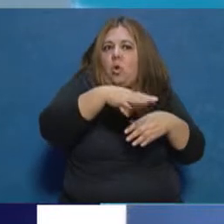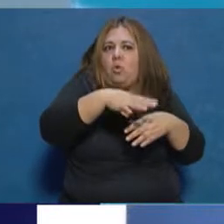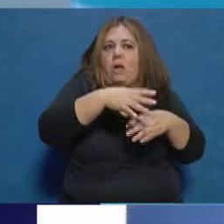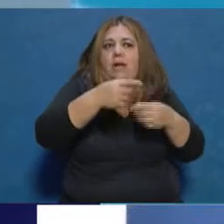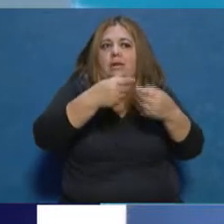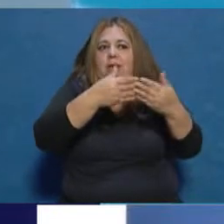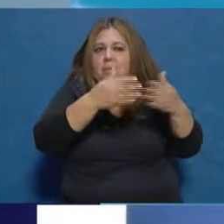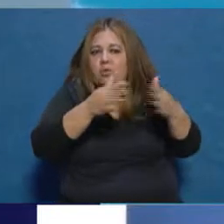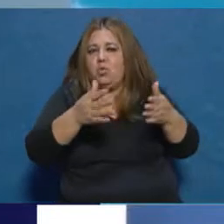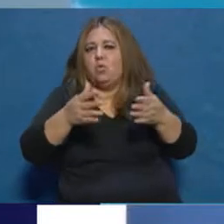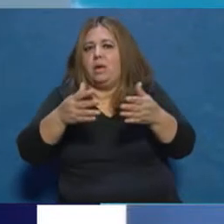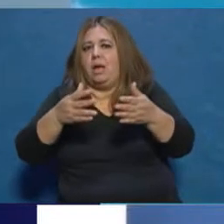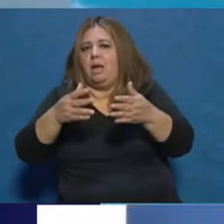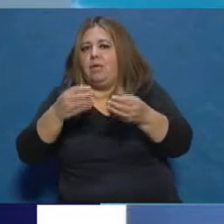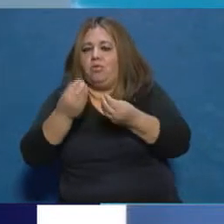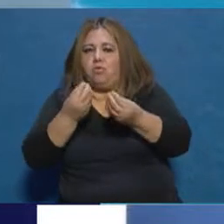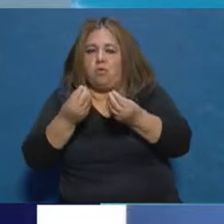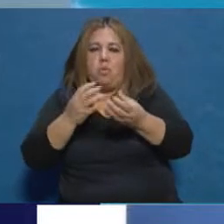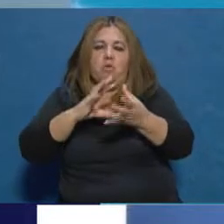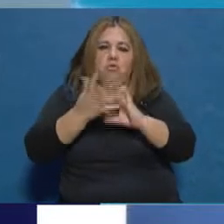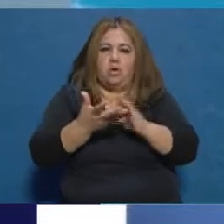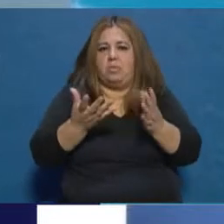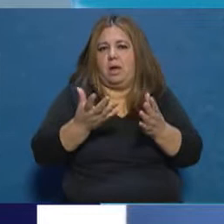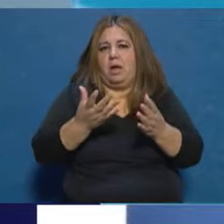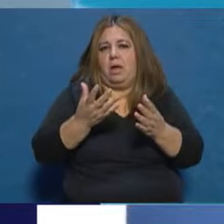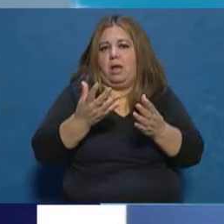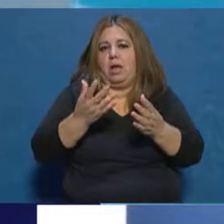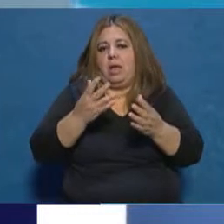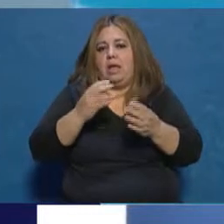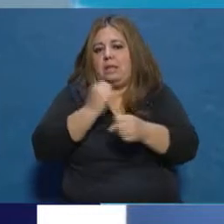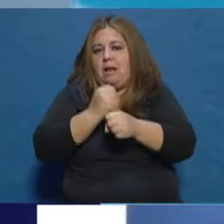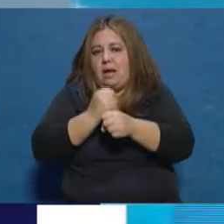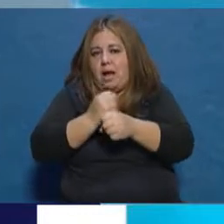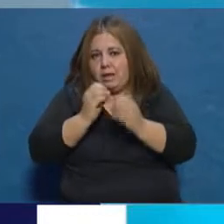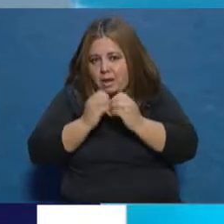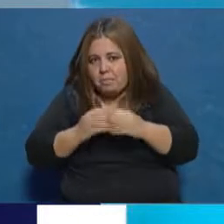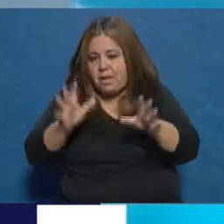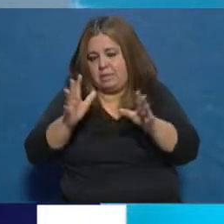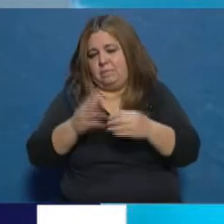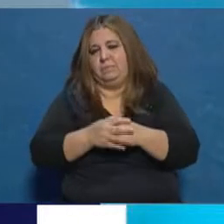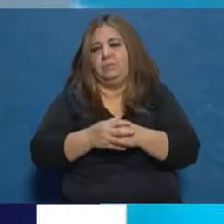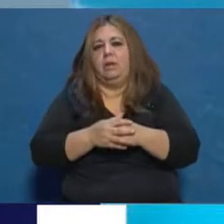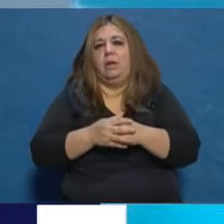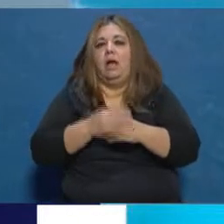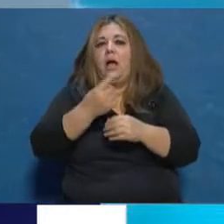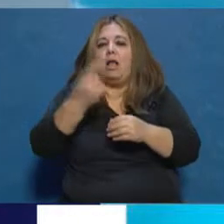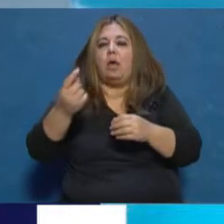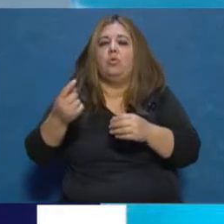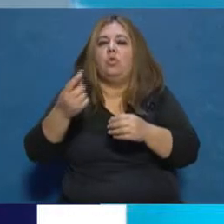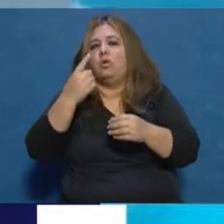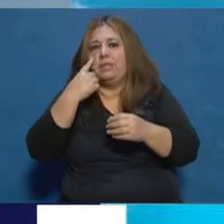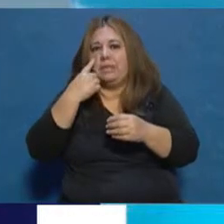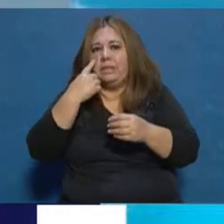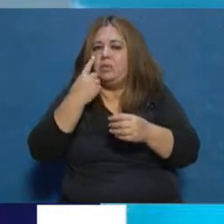en ese lugar. Uno de los jefes comunales, precisamente Miguel Ronco, el de Rivadavia, decía: podemos también ir por el lado de los restaurantes y